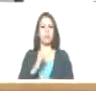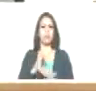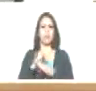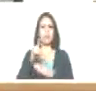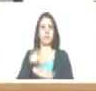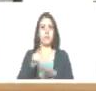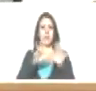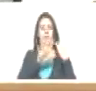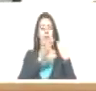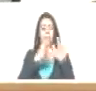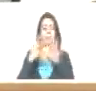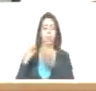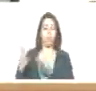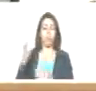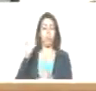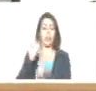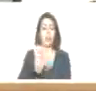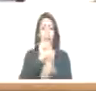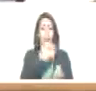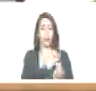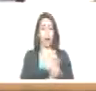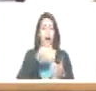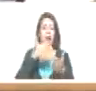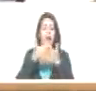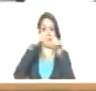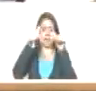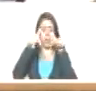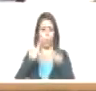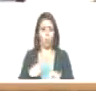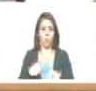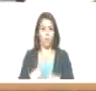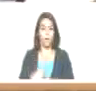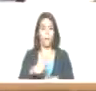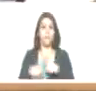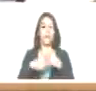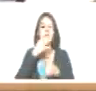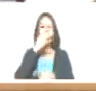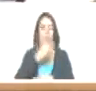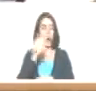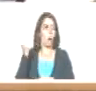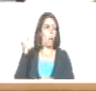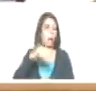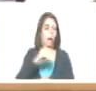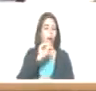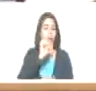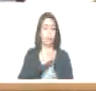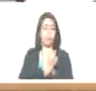19 detenidos hasta el momento y estoy seguro que vienen más.